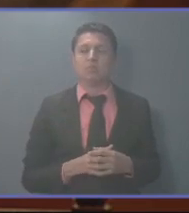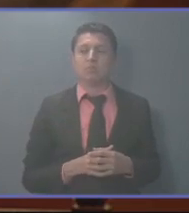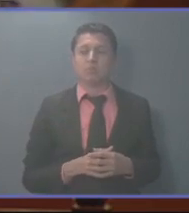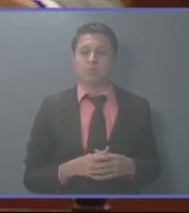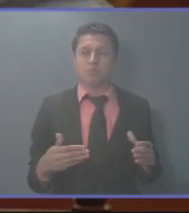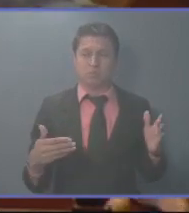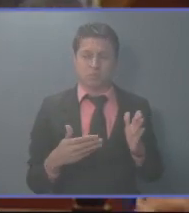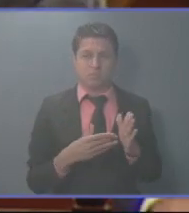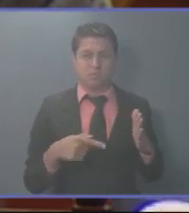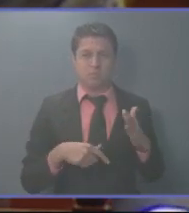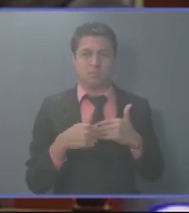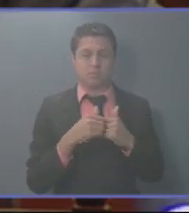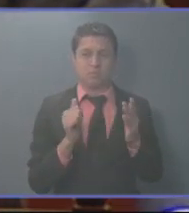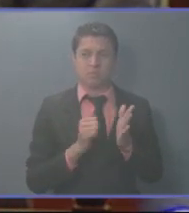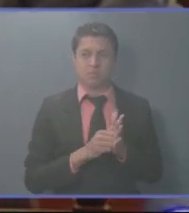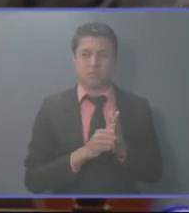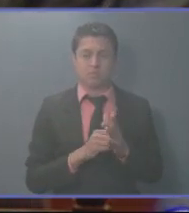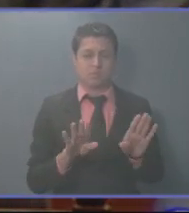este pleno.